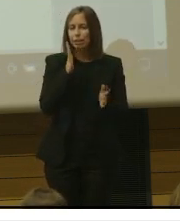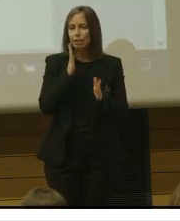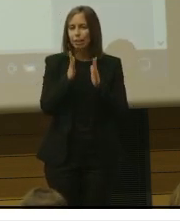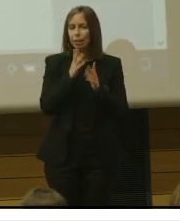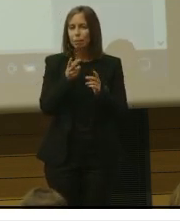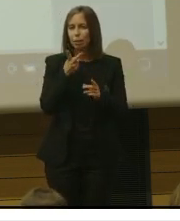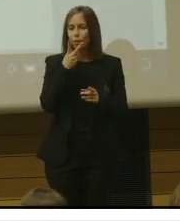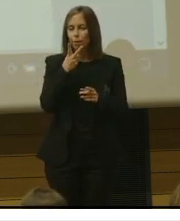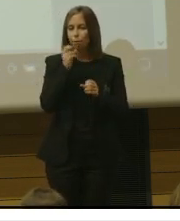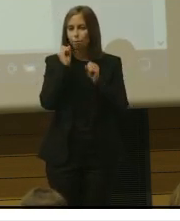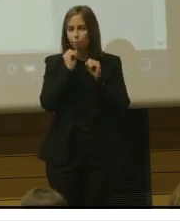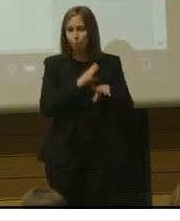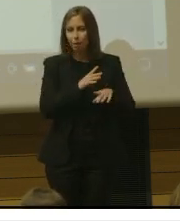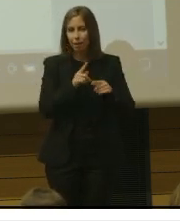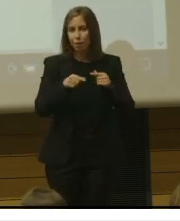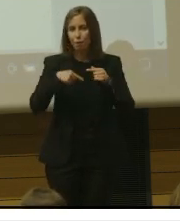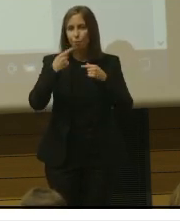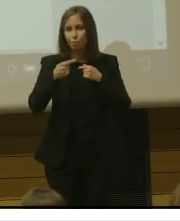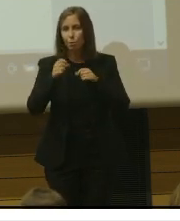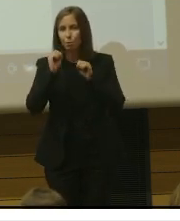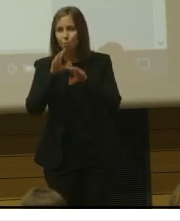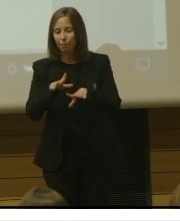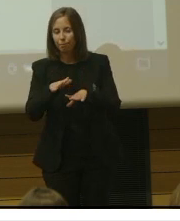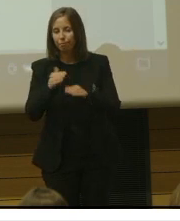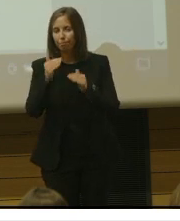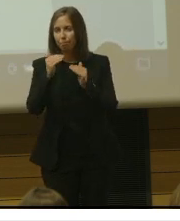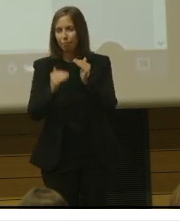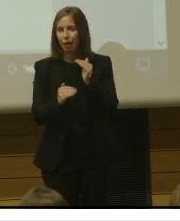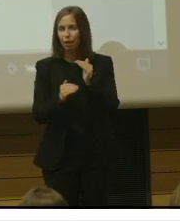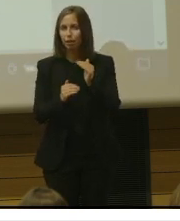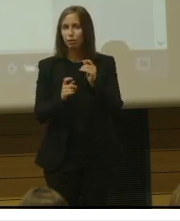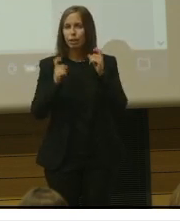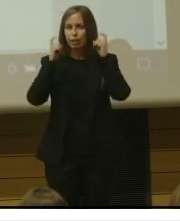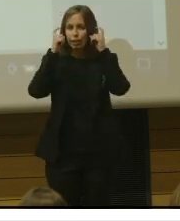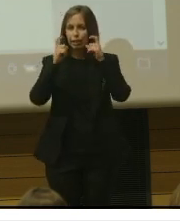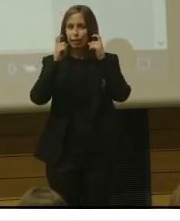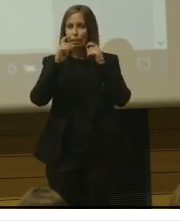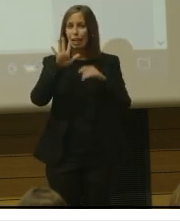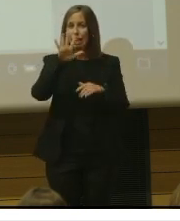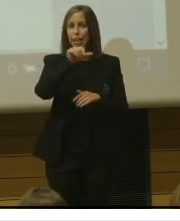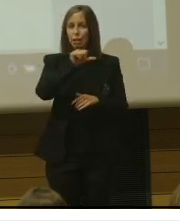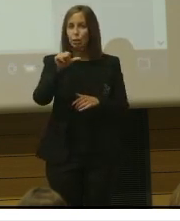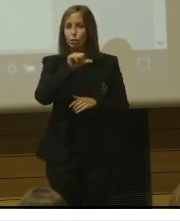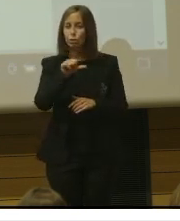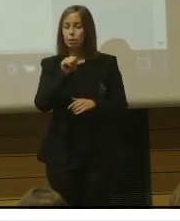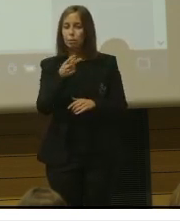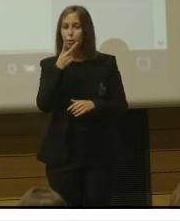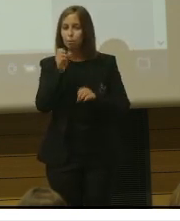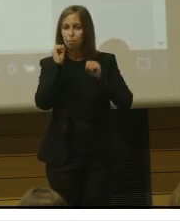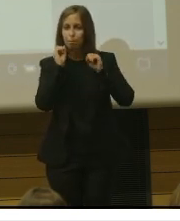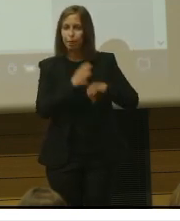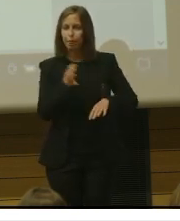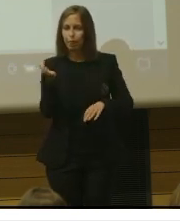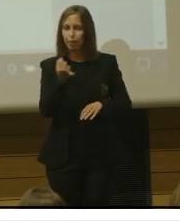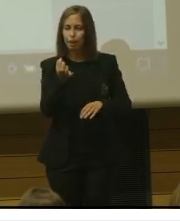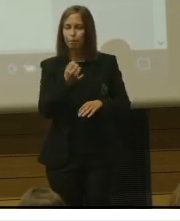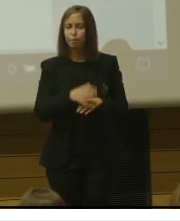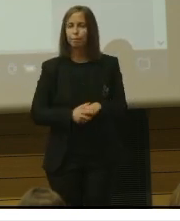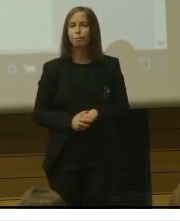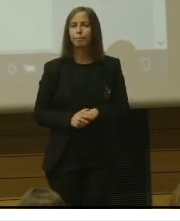también es bastante baja, ¿no? Por lo tanto, tenemos que hacer lo posible por conseguir que en esas 5 semanas lo dejen.